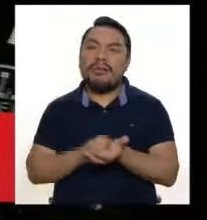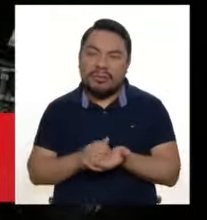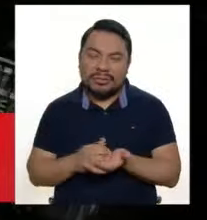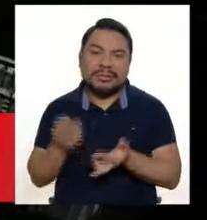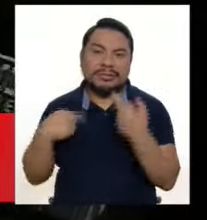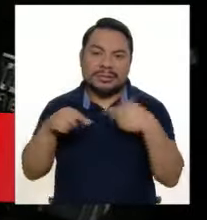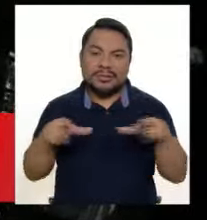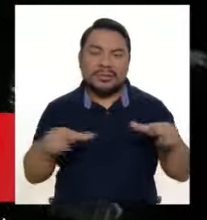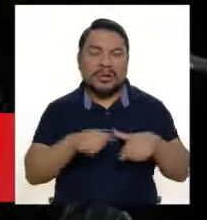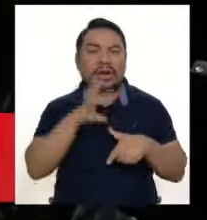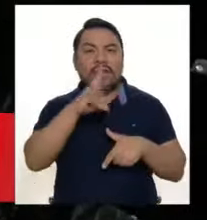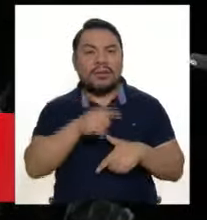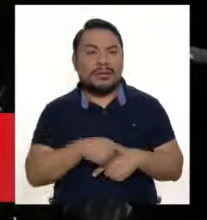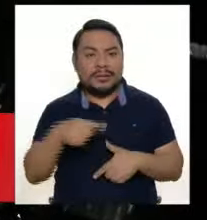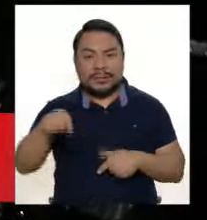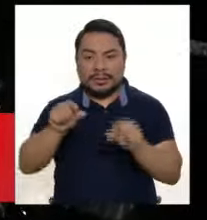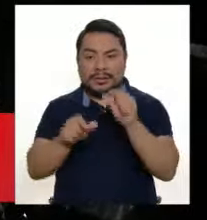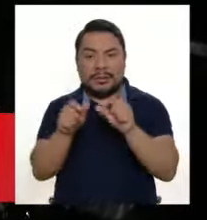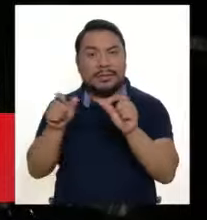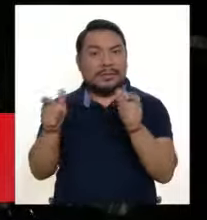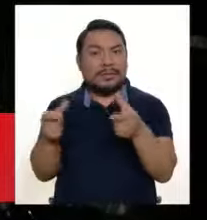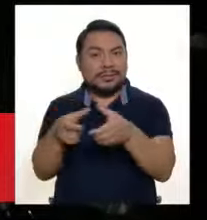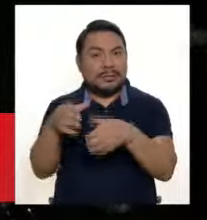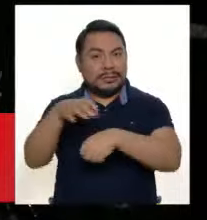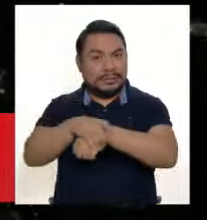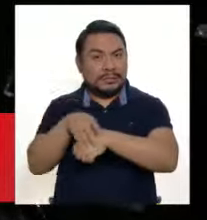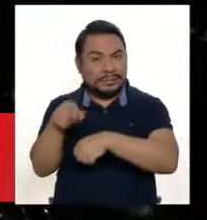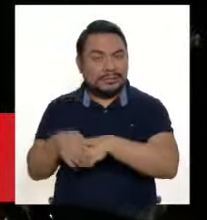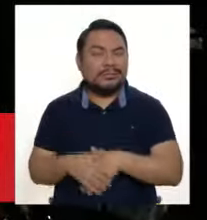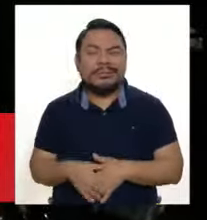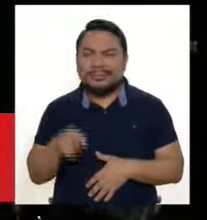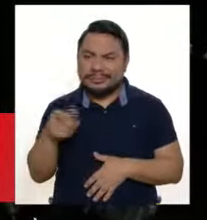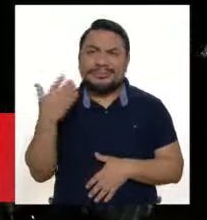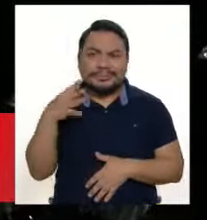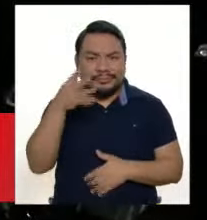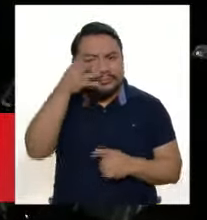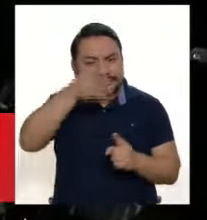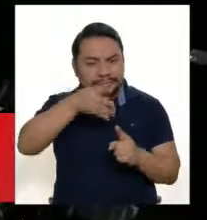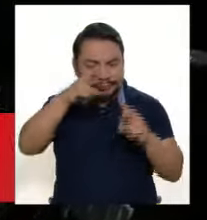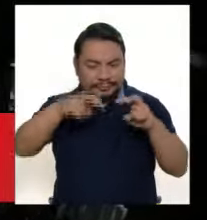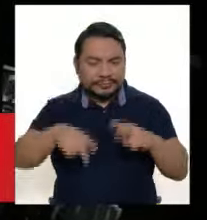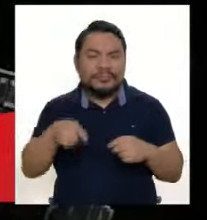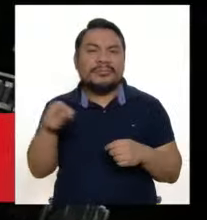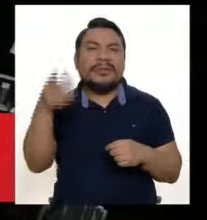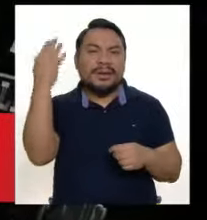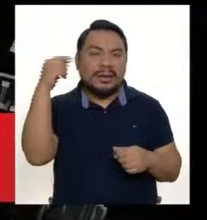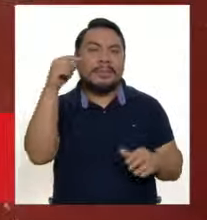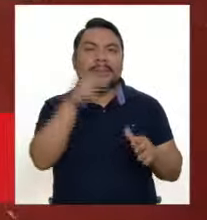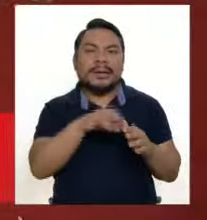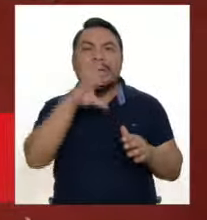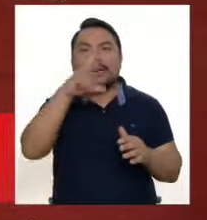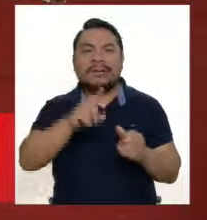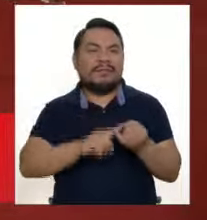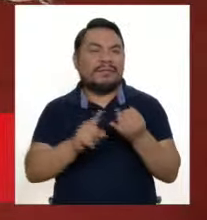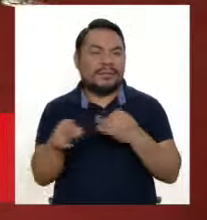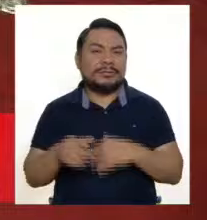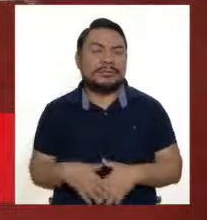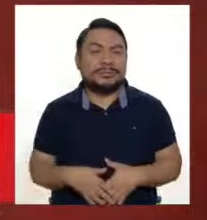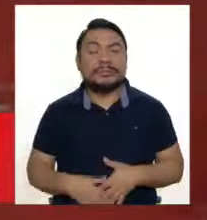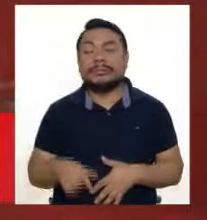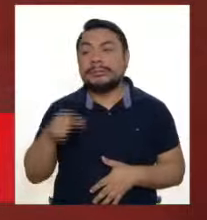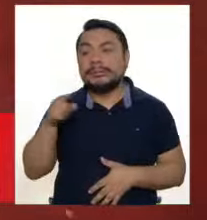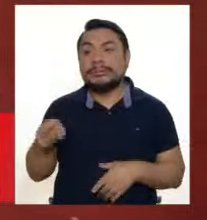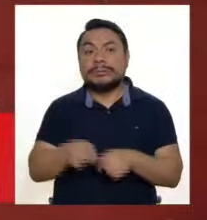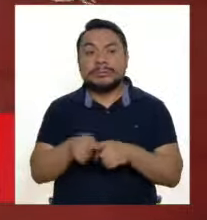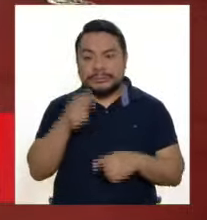estos lugares. Todas estas personas que van a ser trasladadas registran antecedentes gravosos ligados al delito contra el patrimonio. Incluso se constató